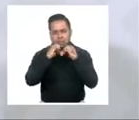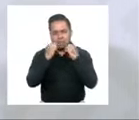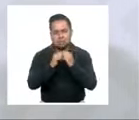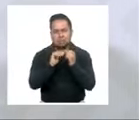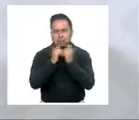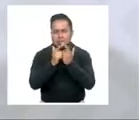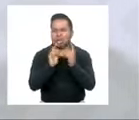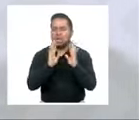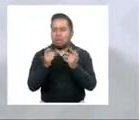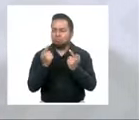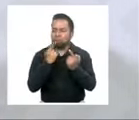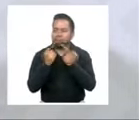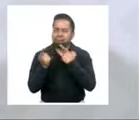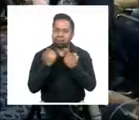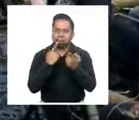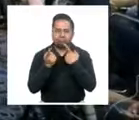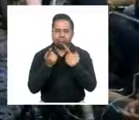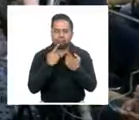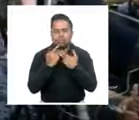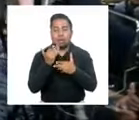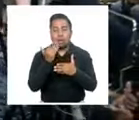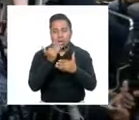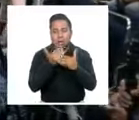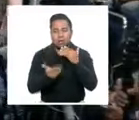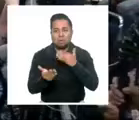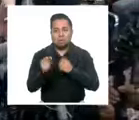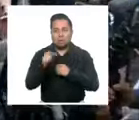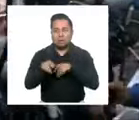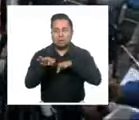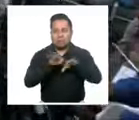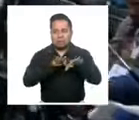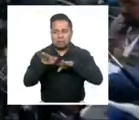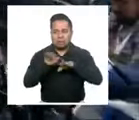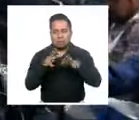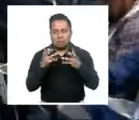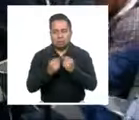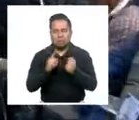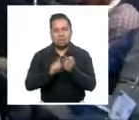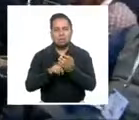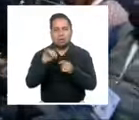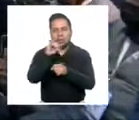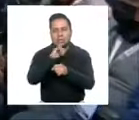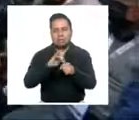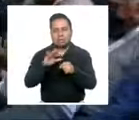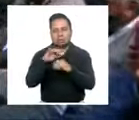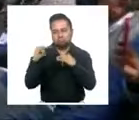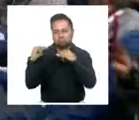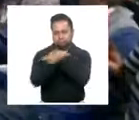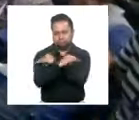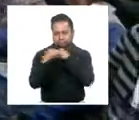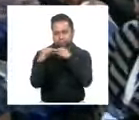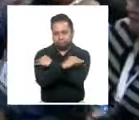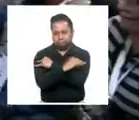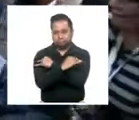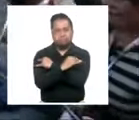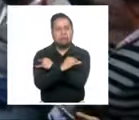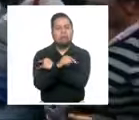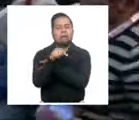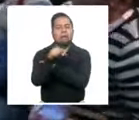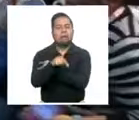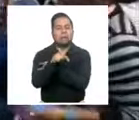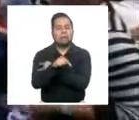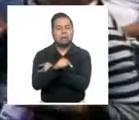organizaciones sociales. Hoy que se está trabajando en el corredor interoceánico y que tiene